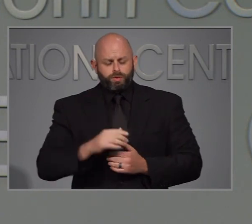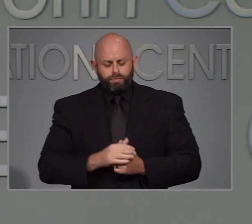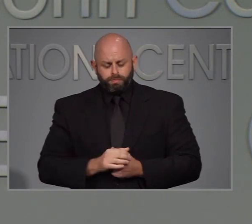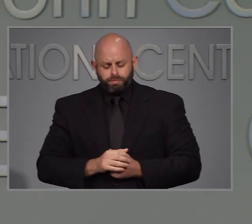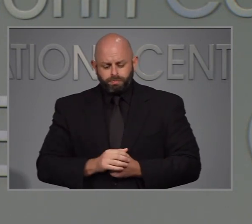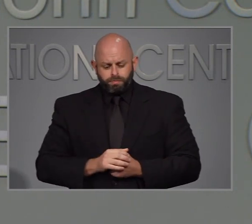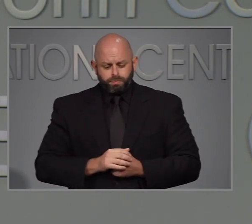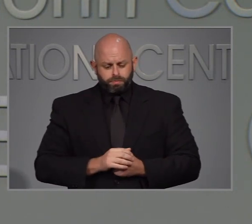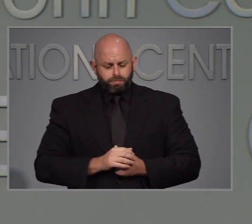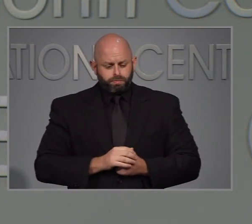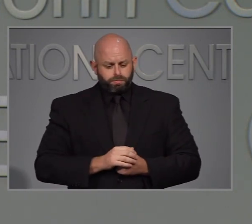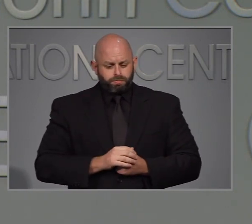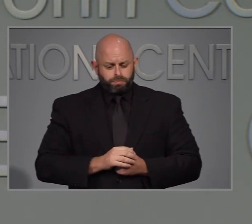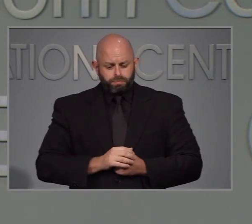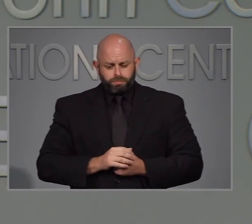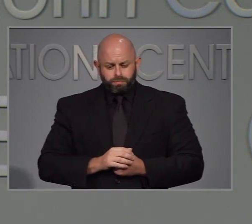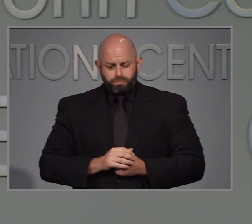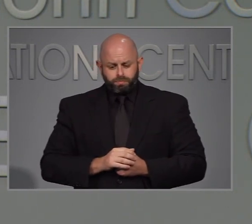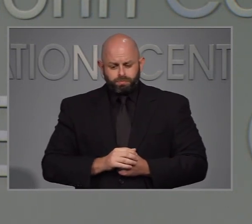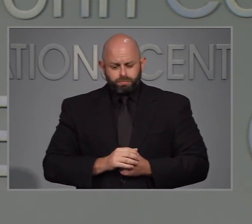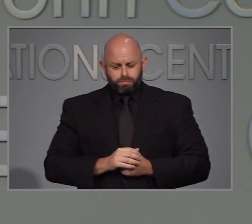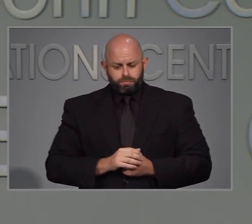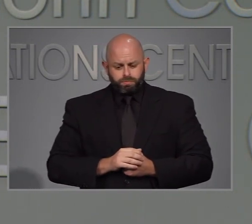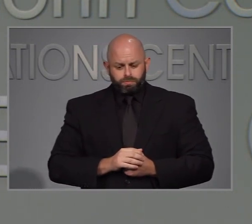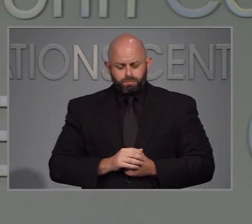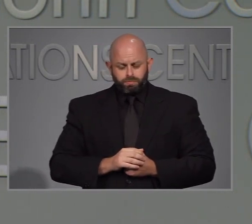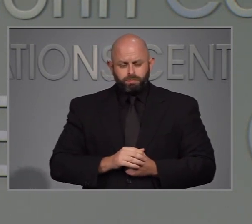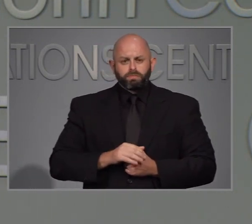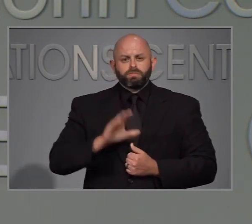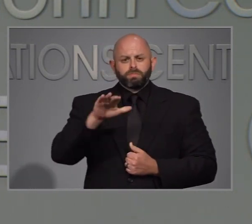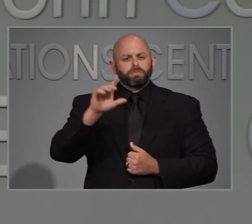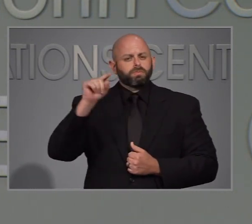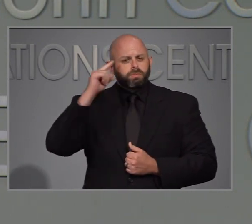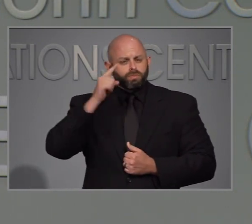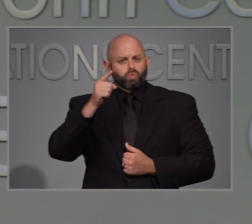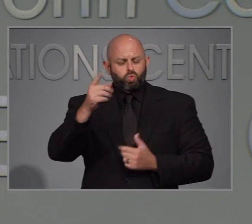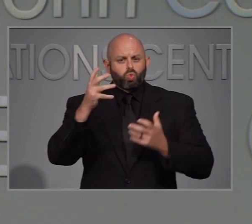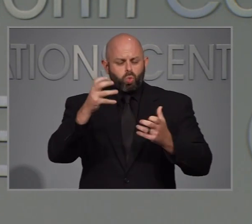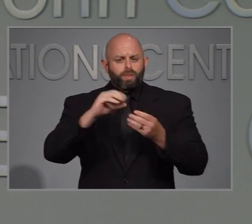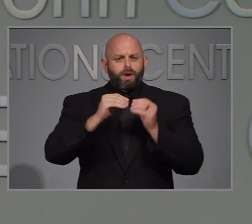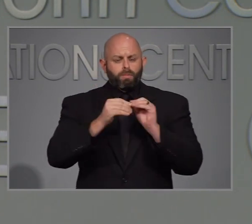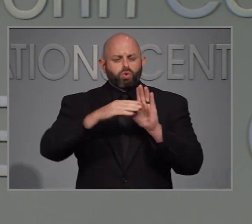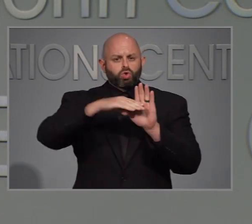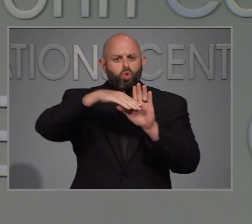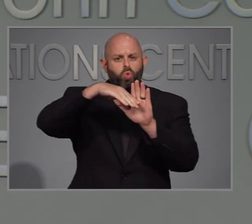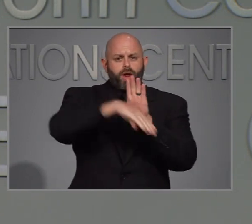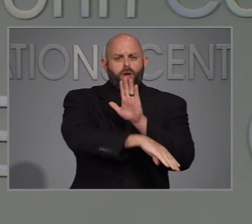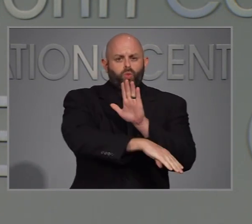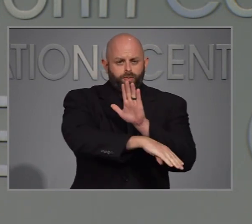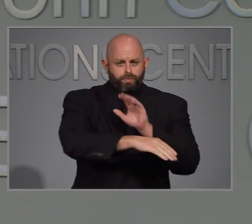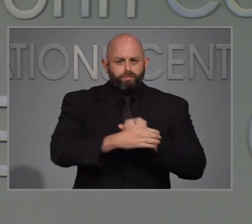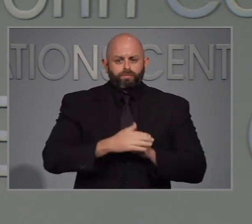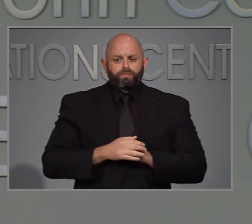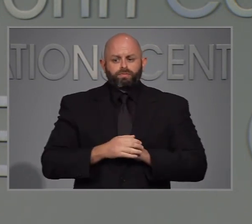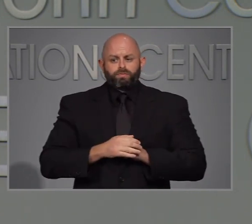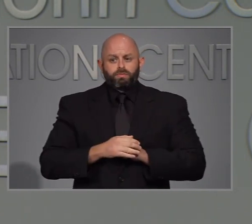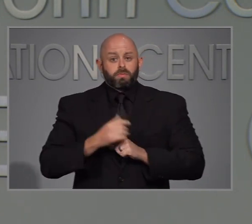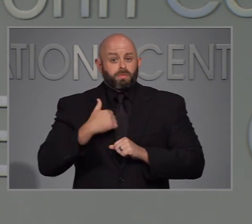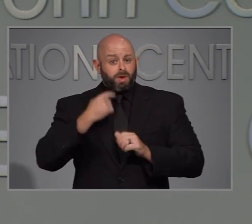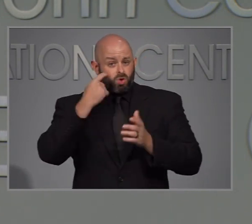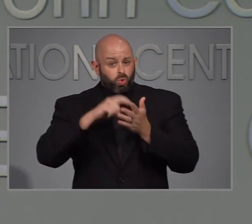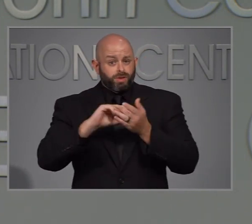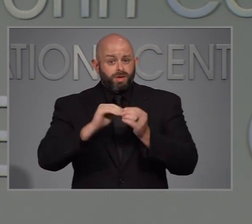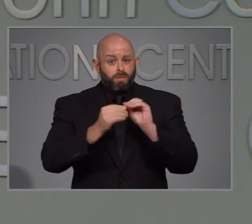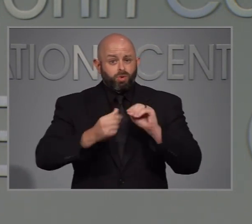Considerando las métricas que no van en la dirección que usted desea, usted decía que deliberadamente quería pasar por